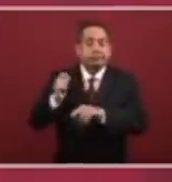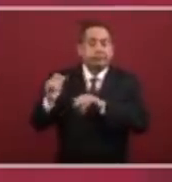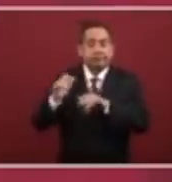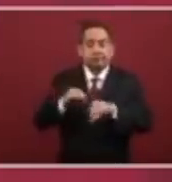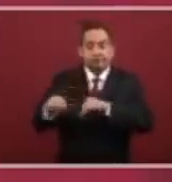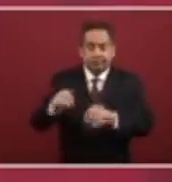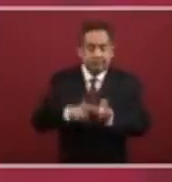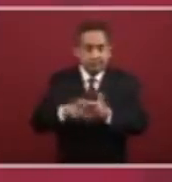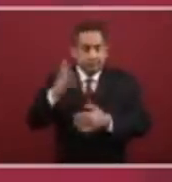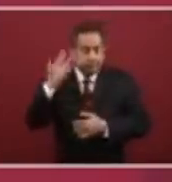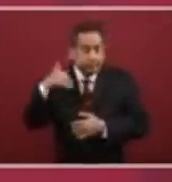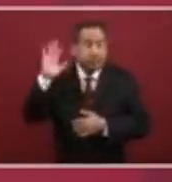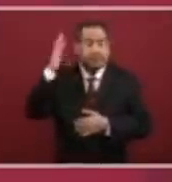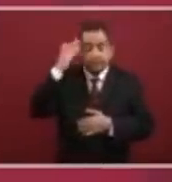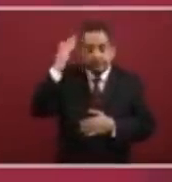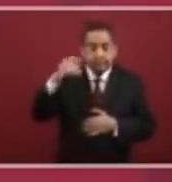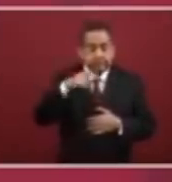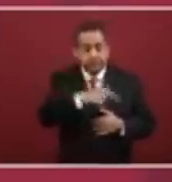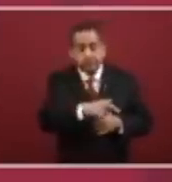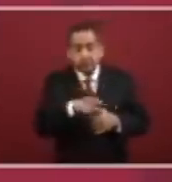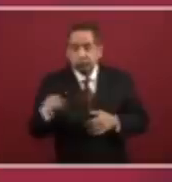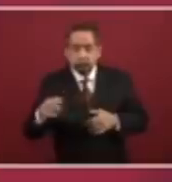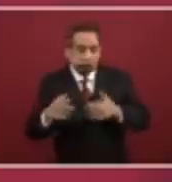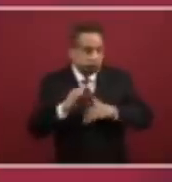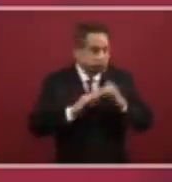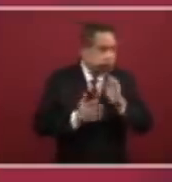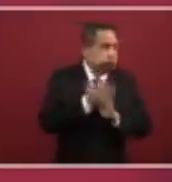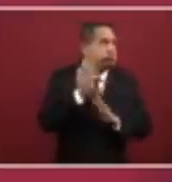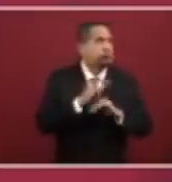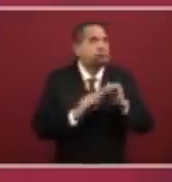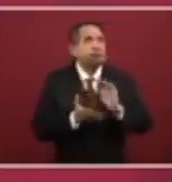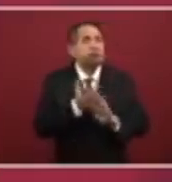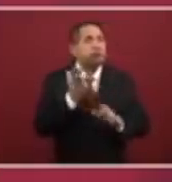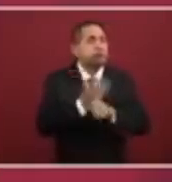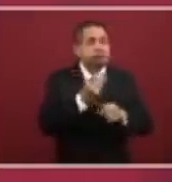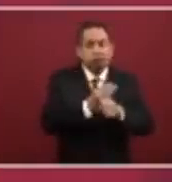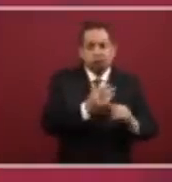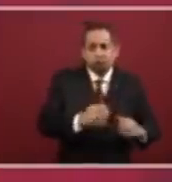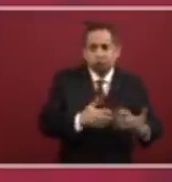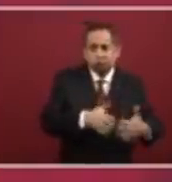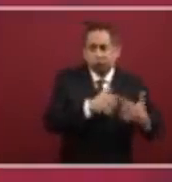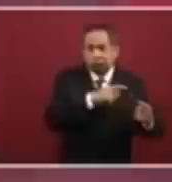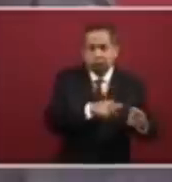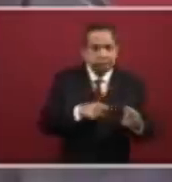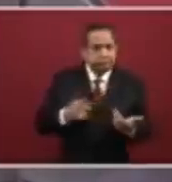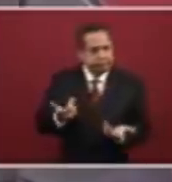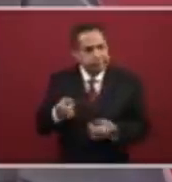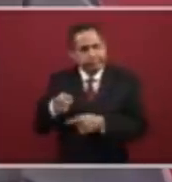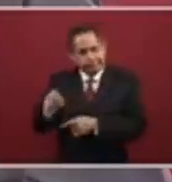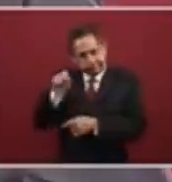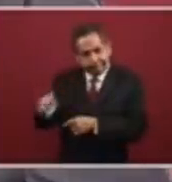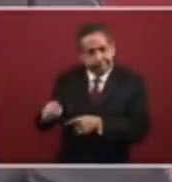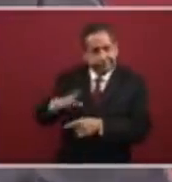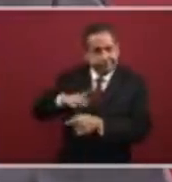en esa refinería, hicieron esa refinería. Yo se les hablaba de